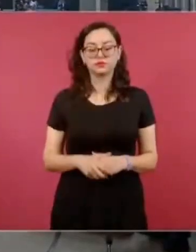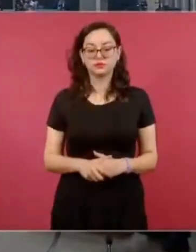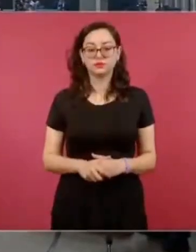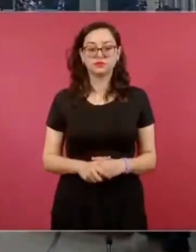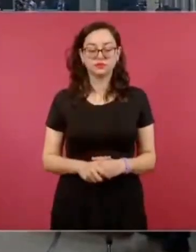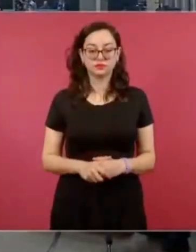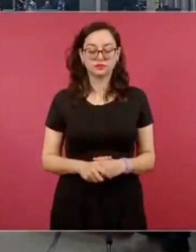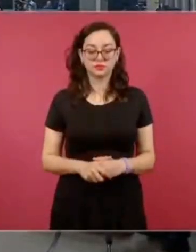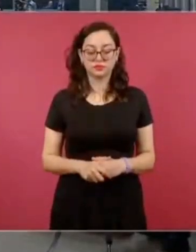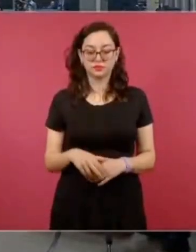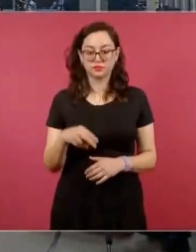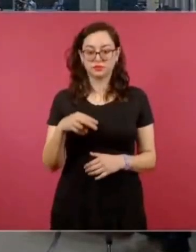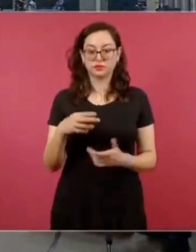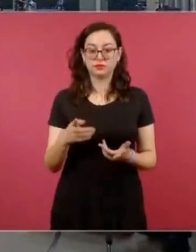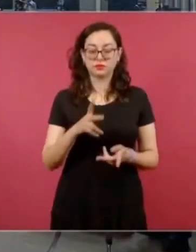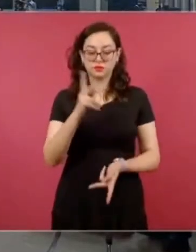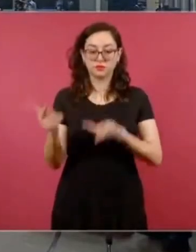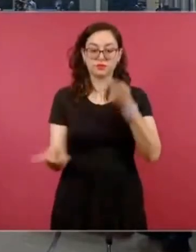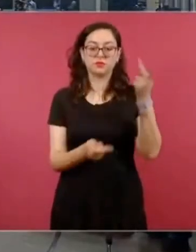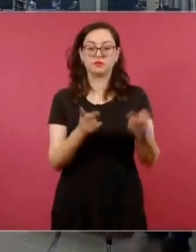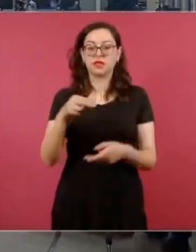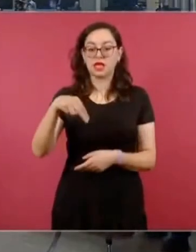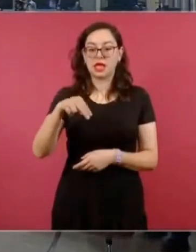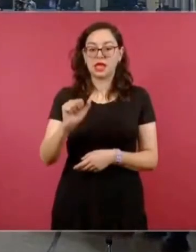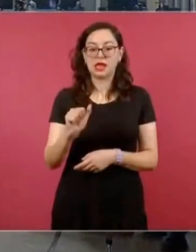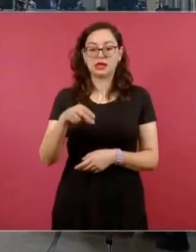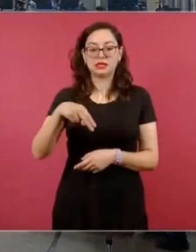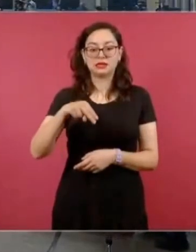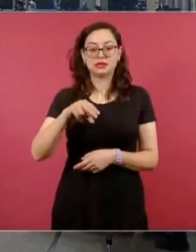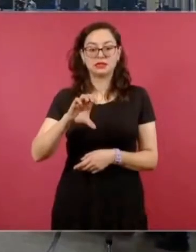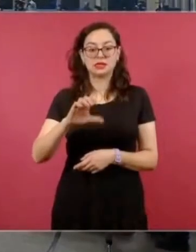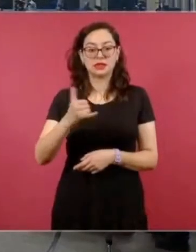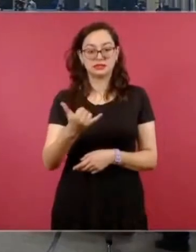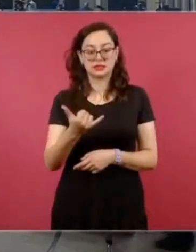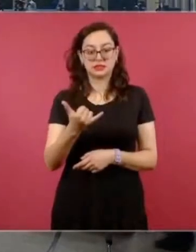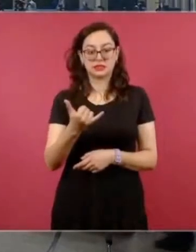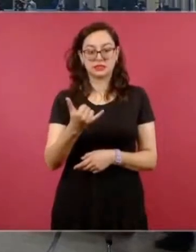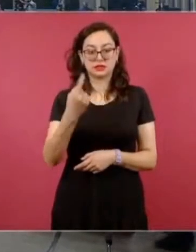preguntas, quedó Nancy y ya después.